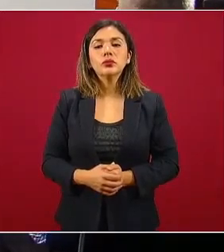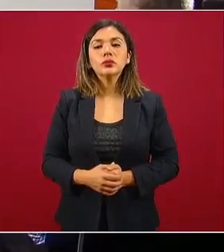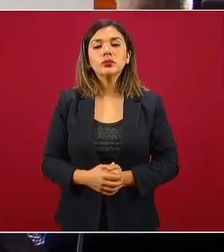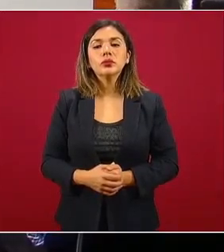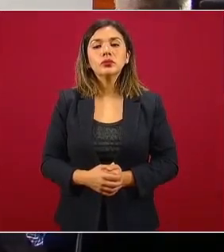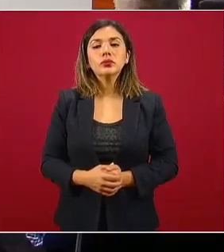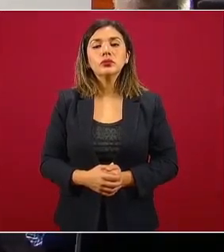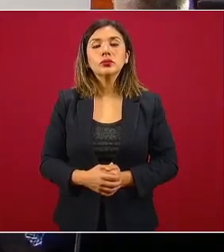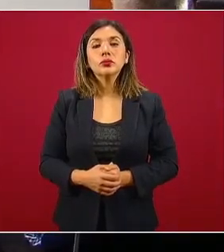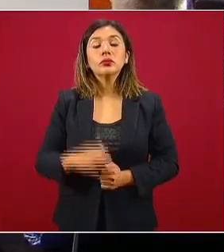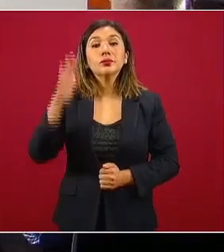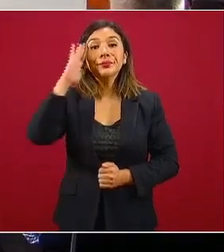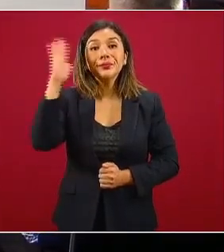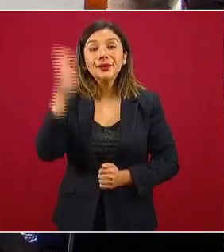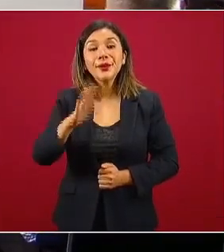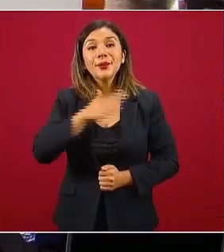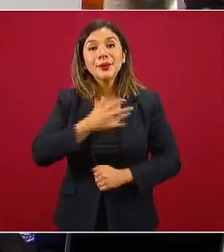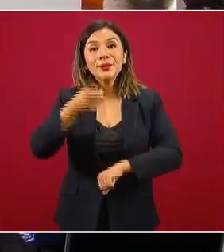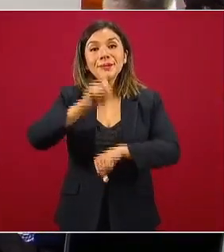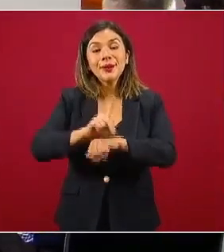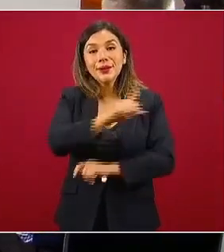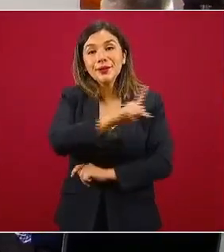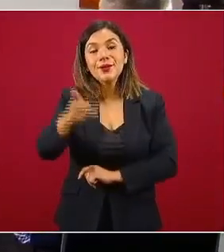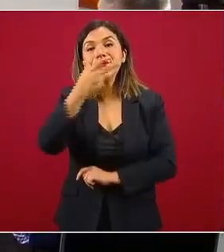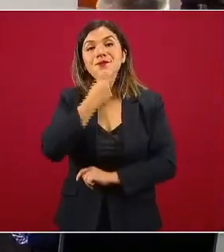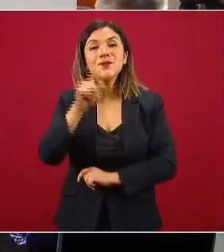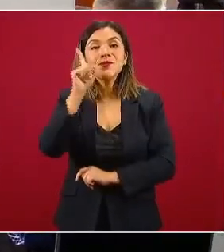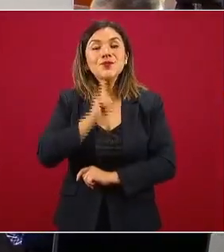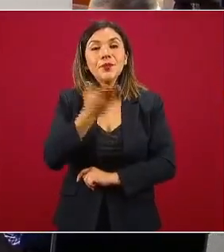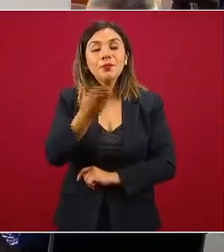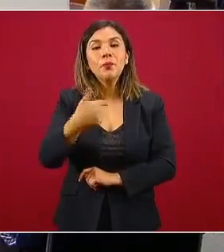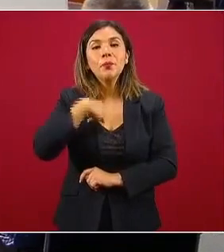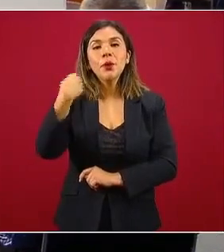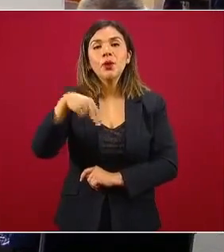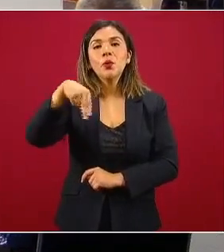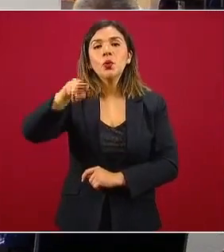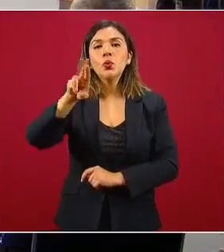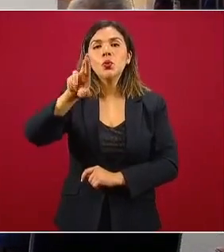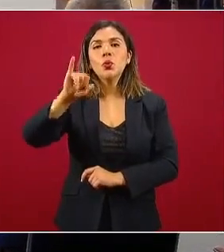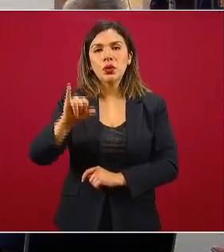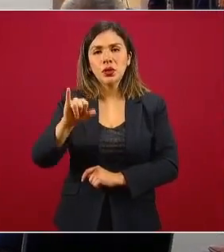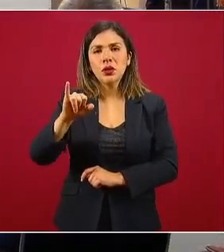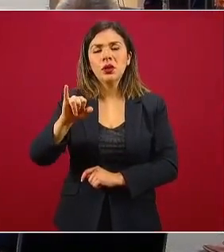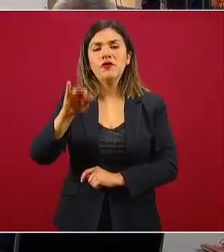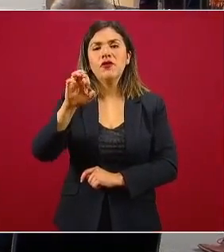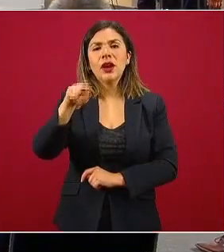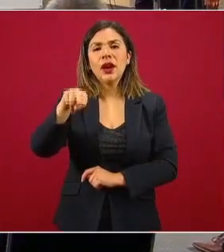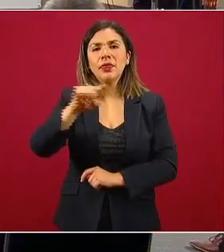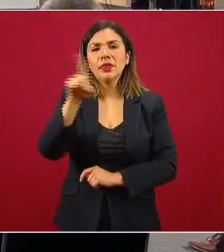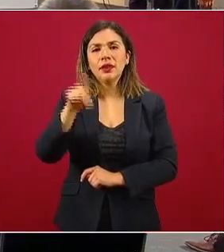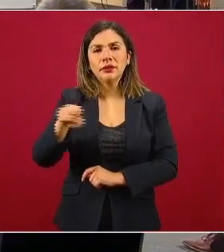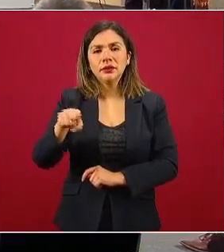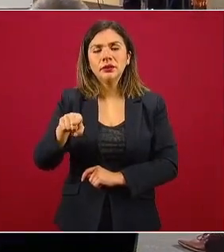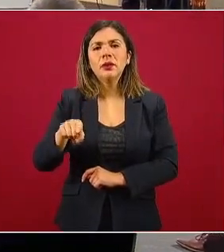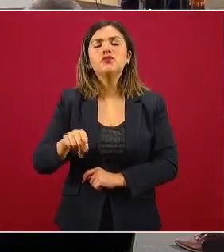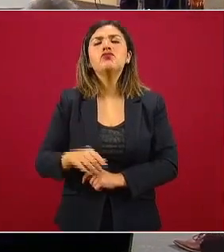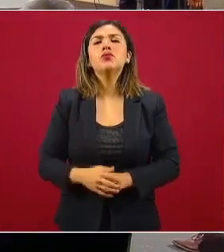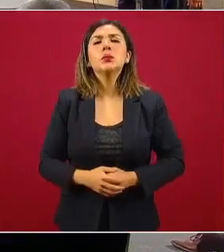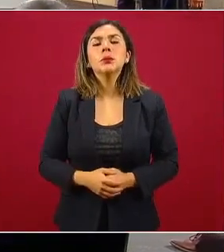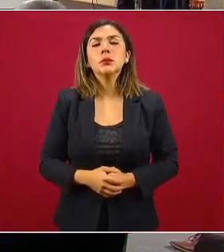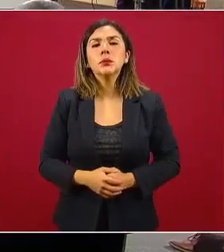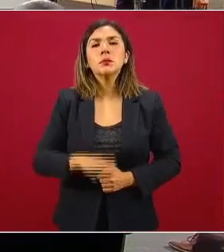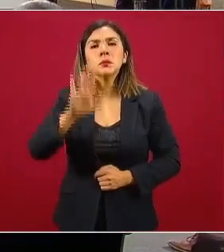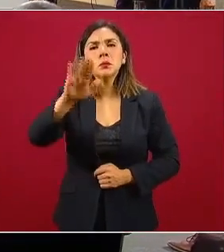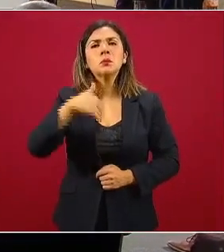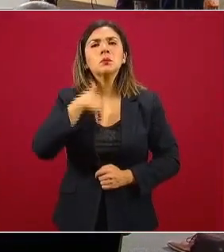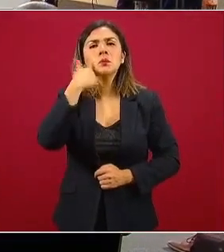Sí. Hola, buenos días a todos y a todas. Soy Nuri Fernández de La Caracola y lo que